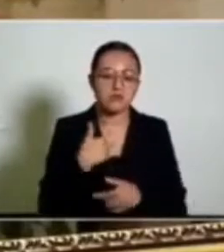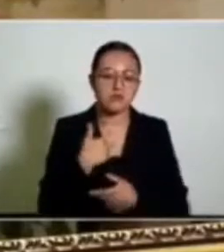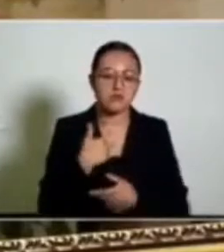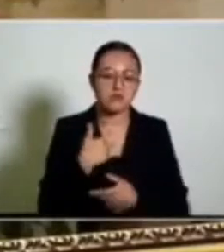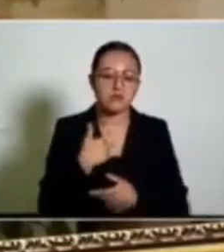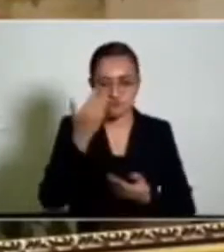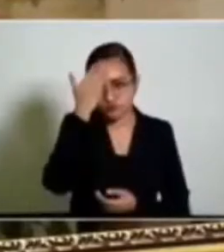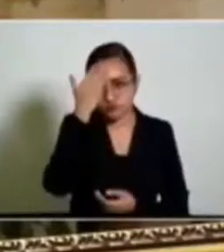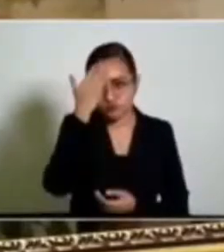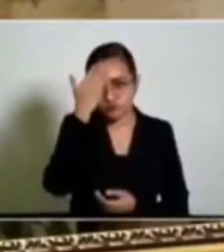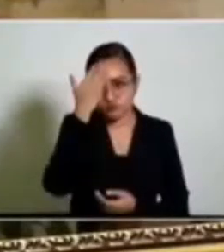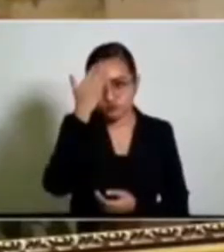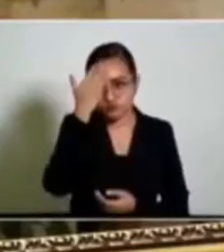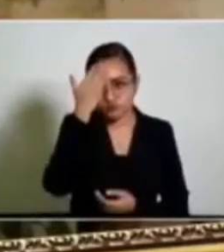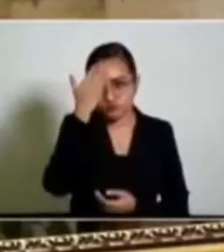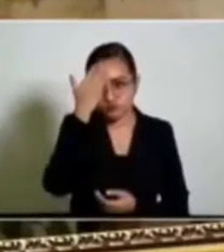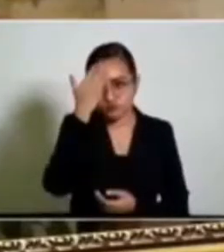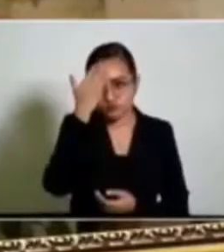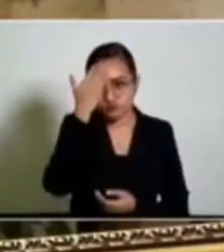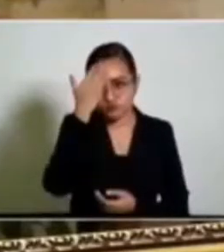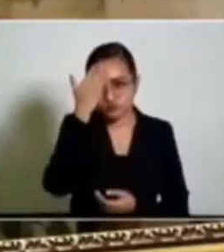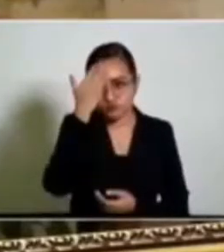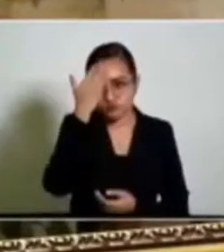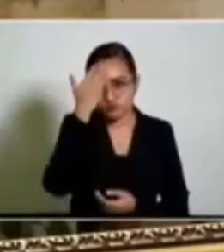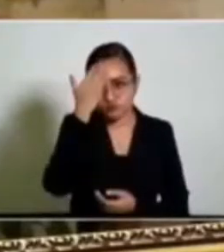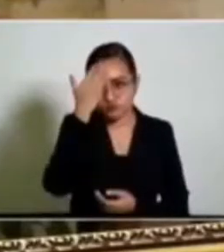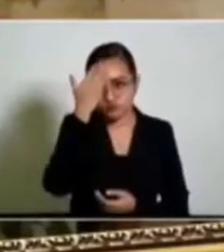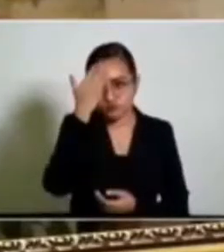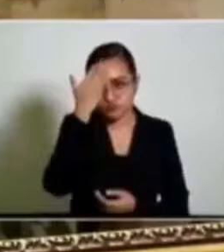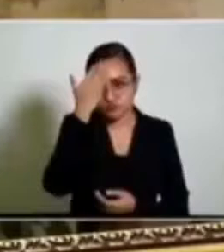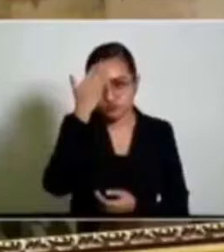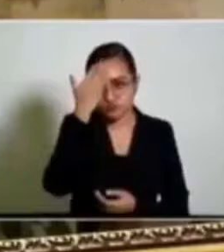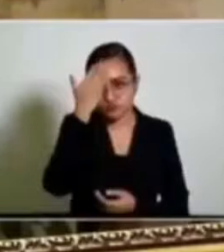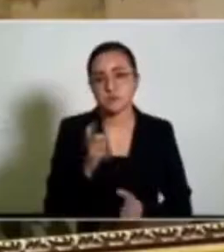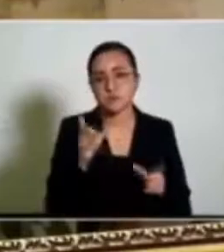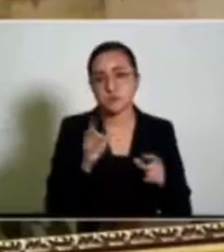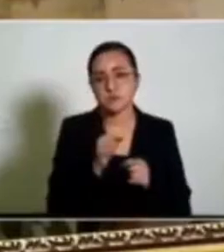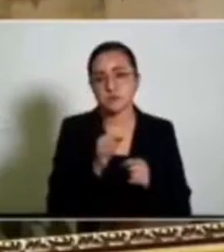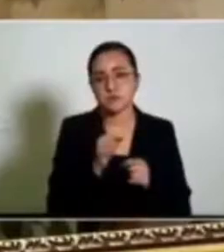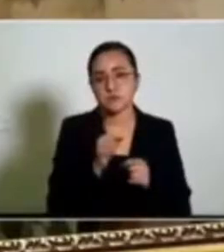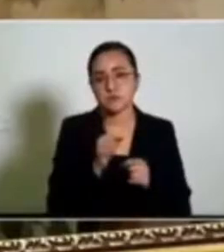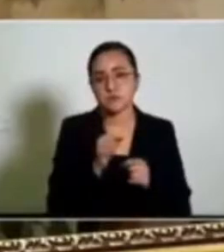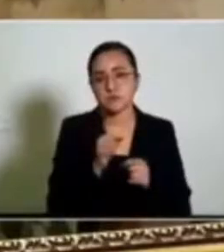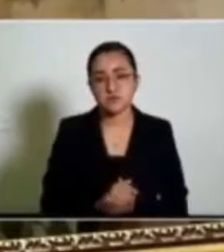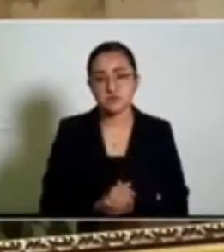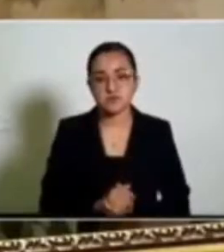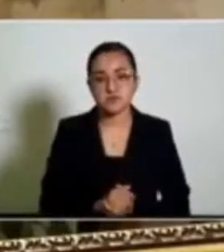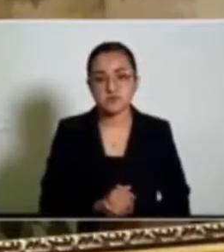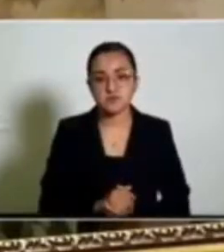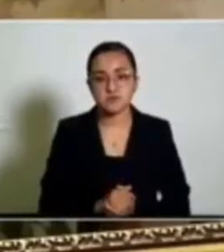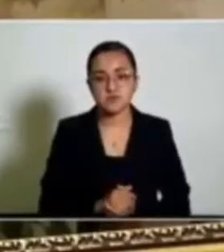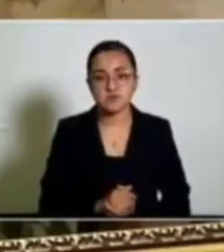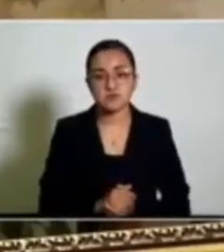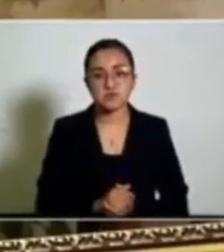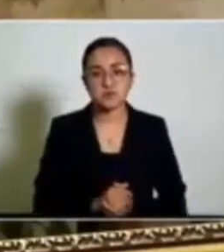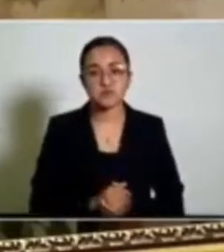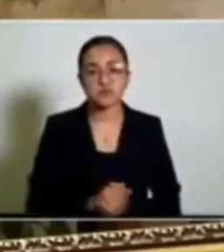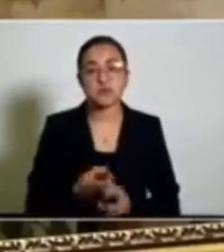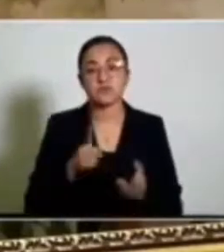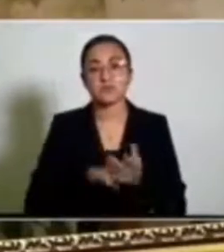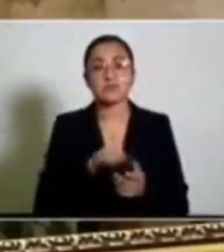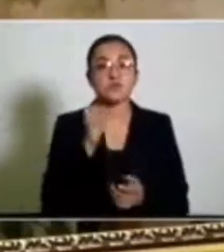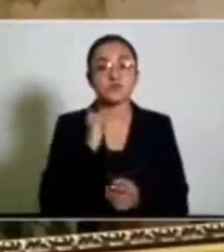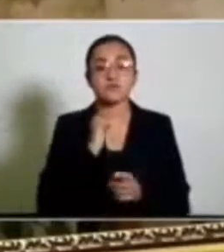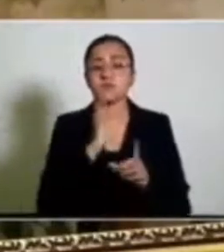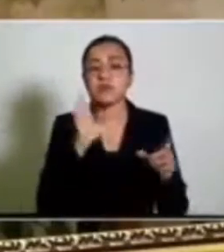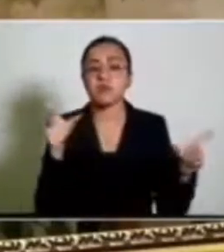Si lo corroboro, lo voy a dar a conocer. Eso es lo único que voy a decir. El procedimiento en el Senado está